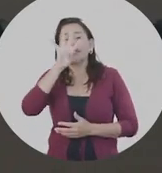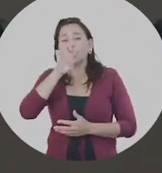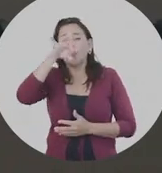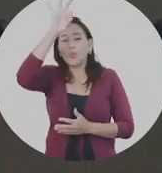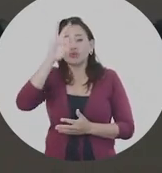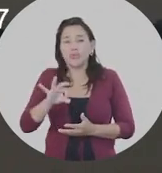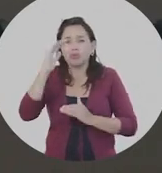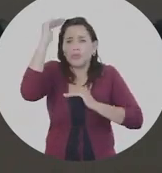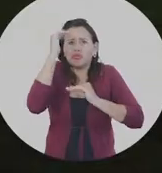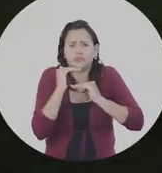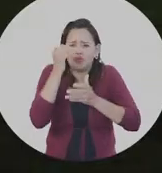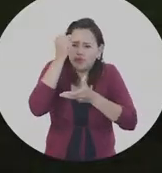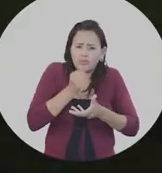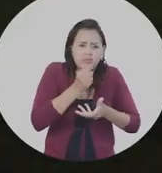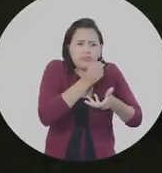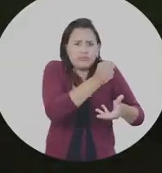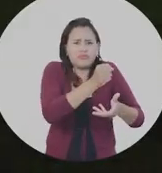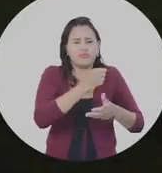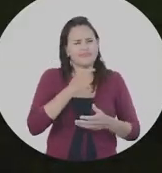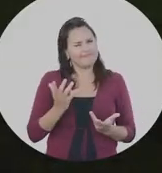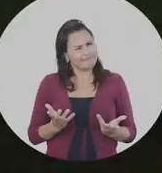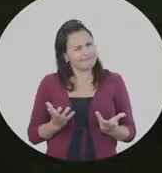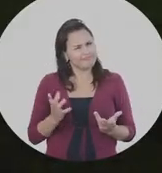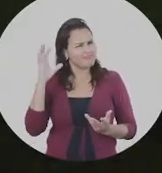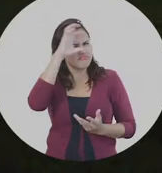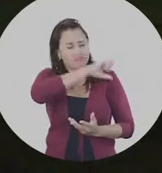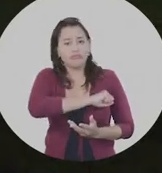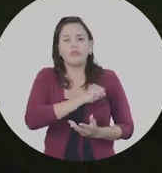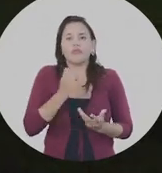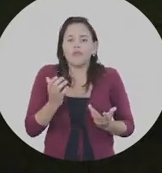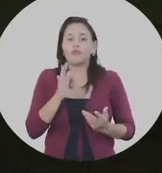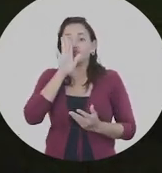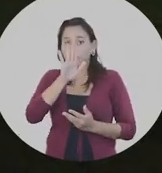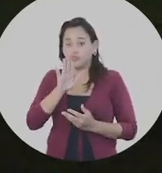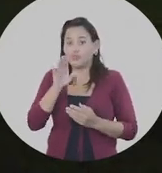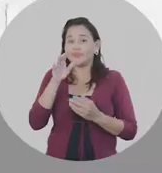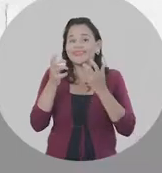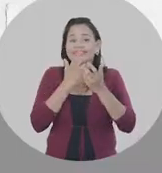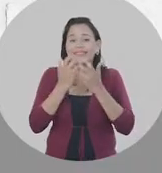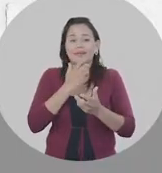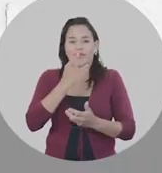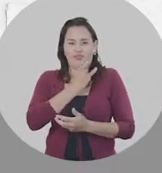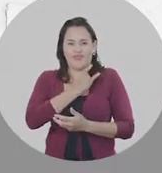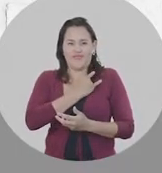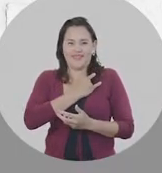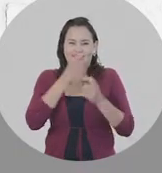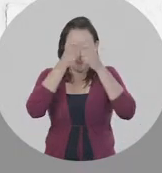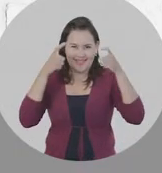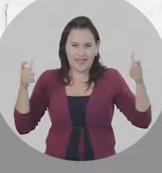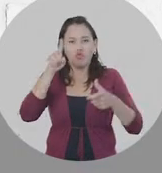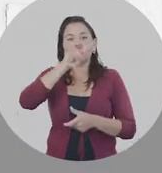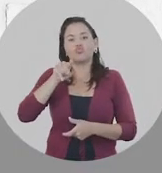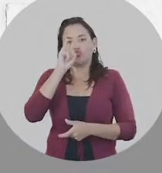todas las universidades del país. En otras palabras, en un sistema universitario como el SUE, donde se parte de la